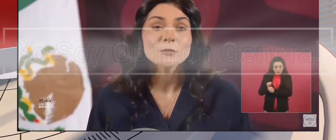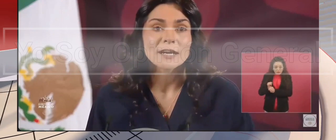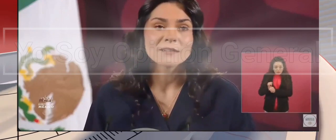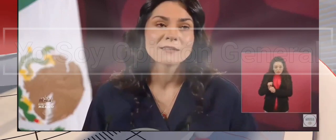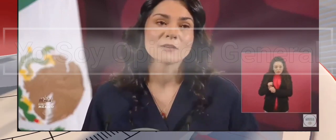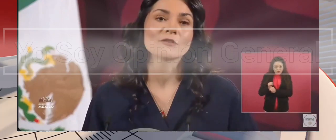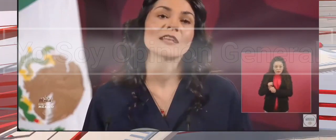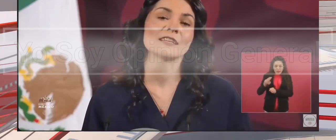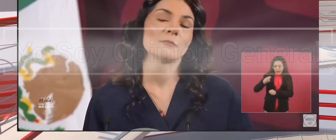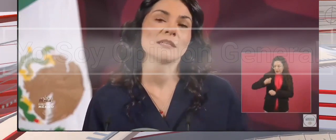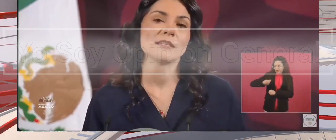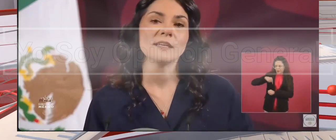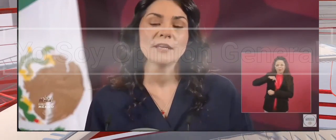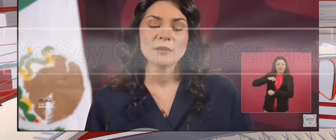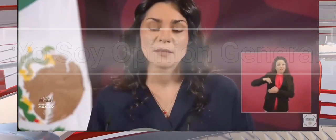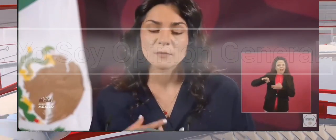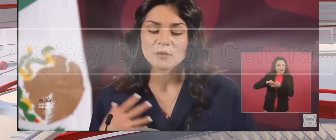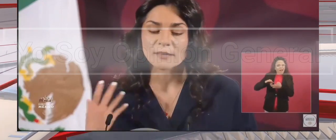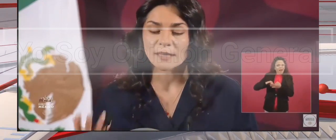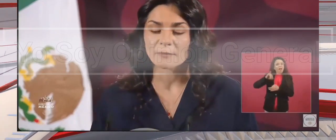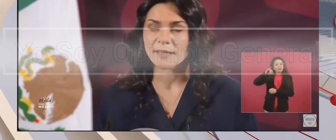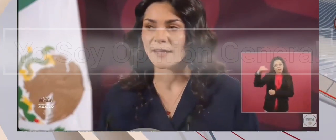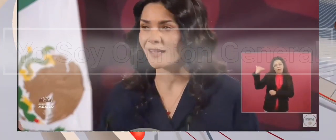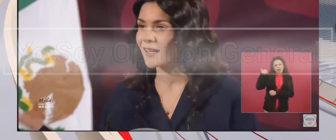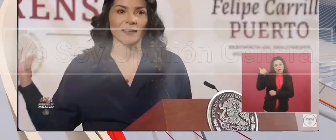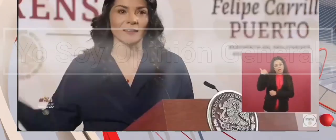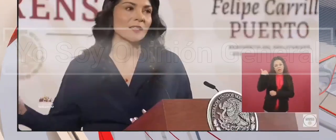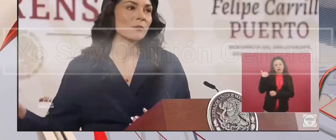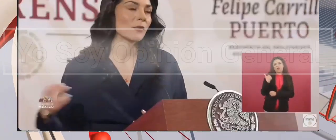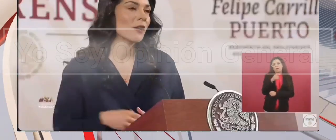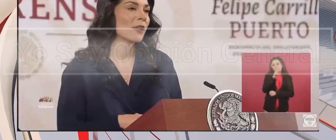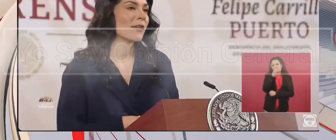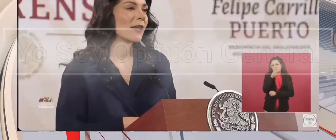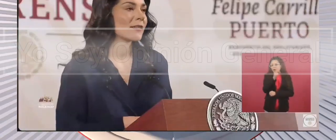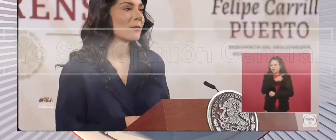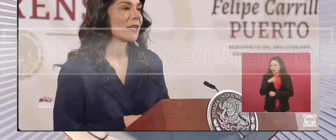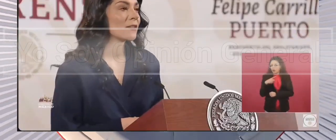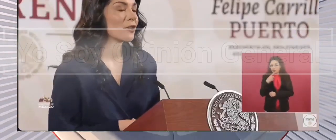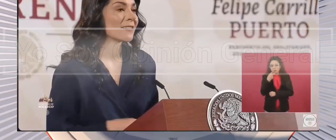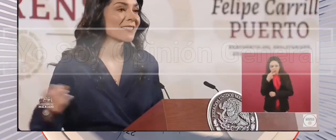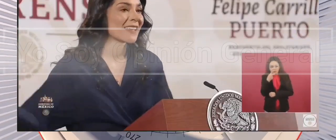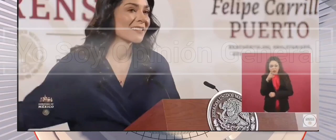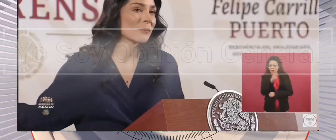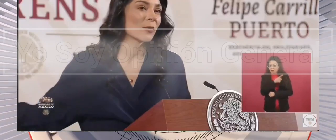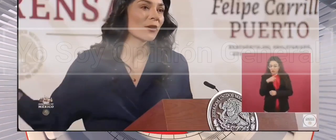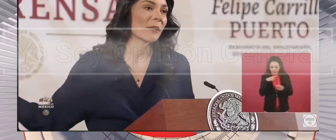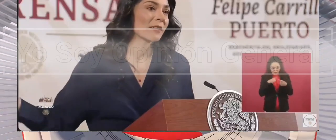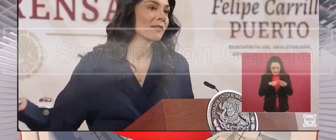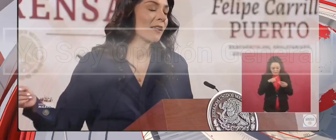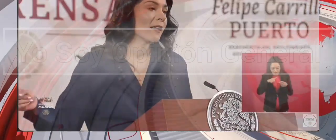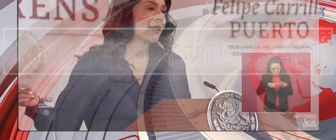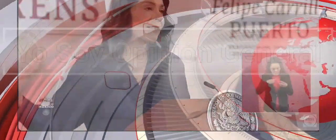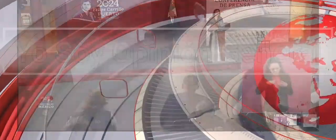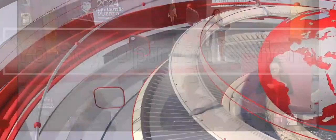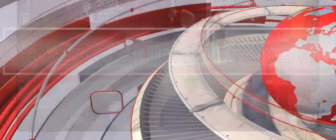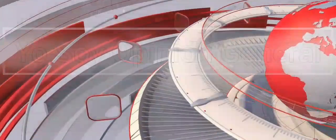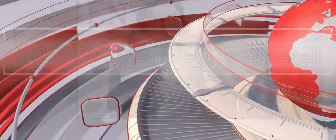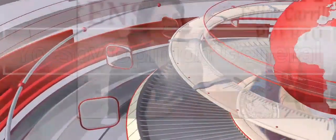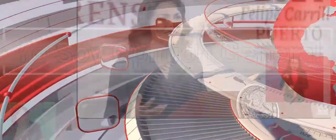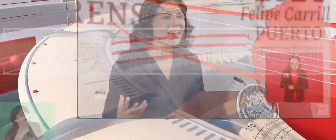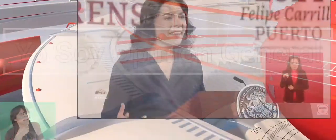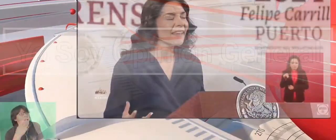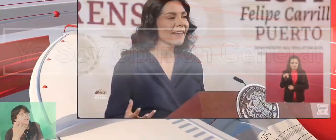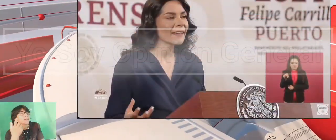a nosotros solamente nos censuran constantemente, pedimos que intervenga en este tipo de aseveraciones que se hacen en programas de